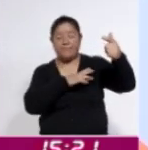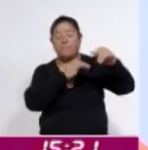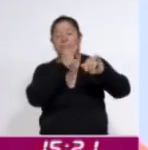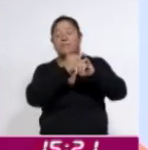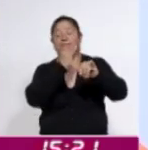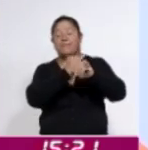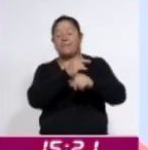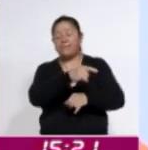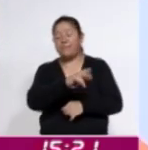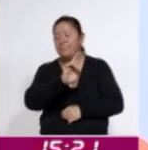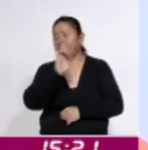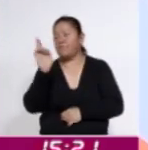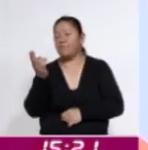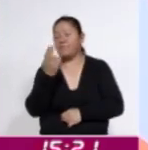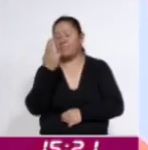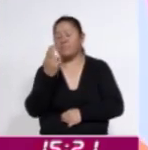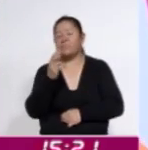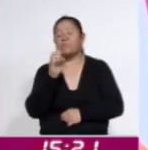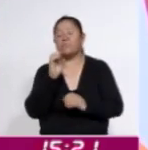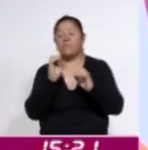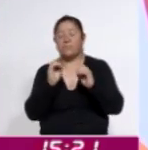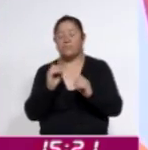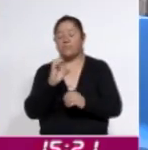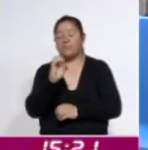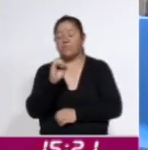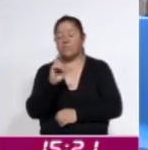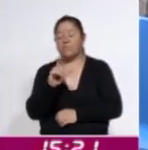la misma universidad y de La Colmena.